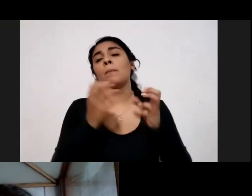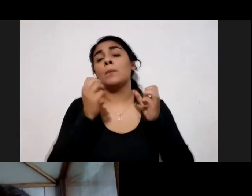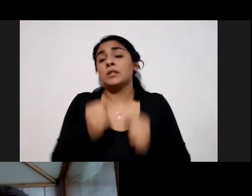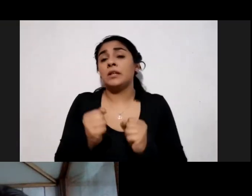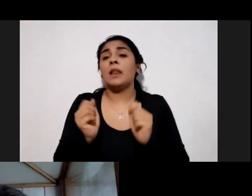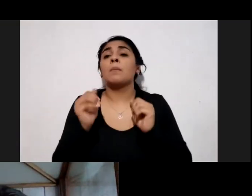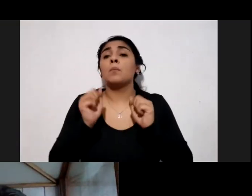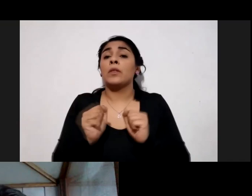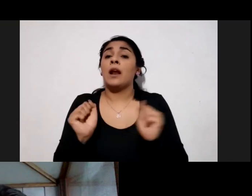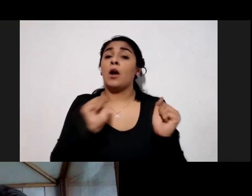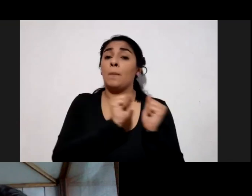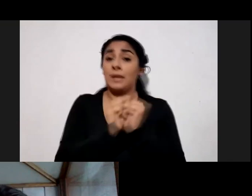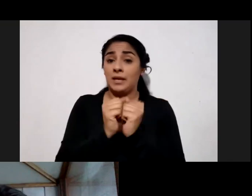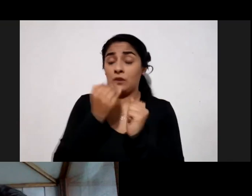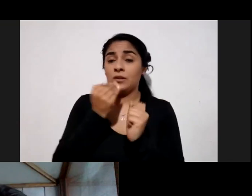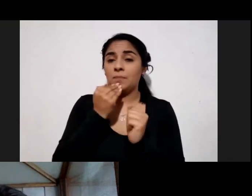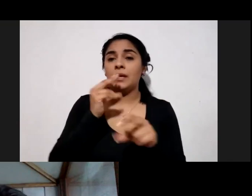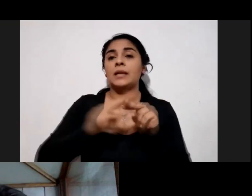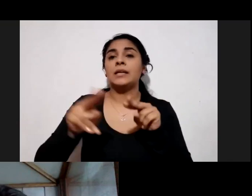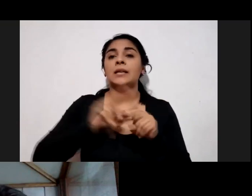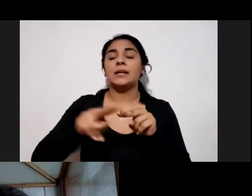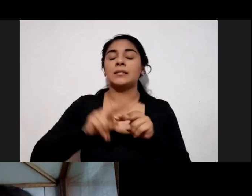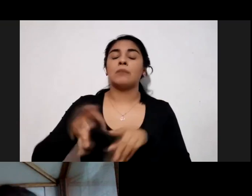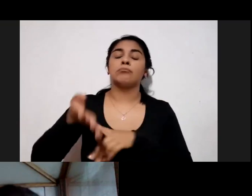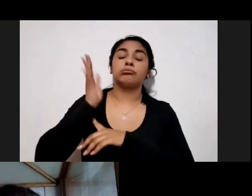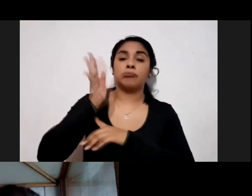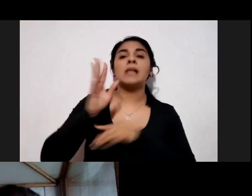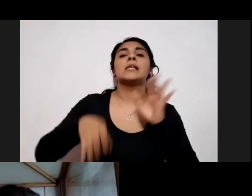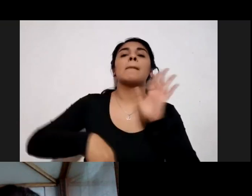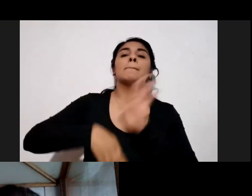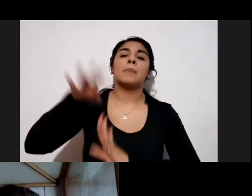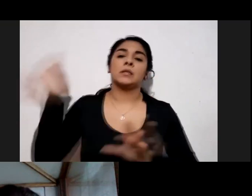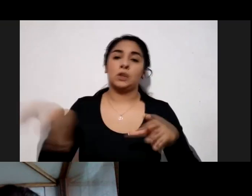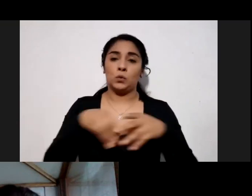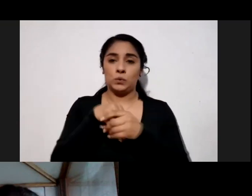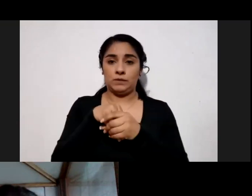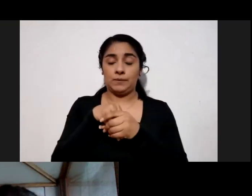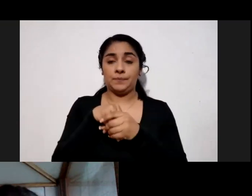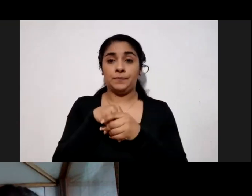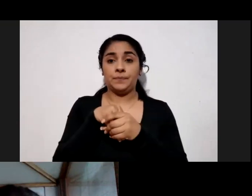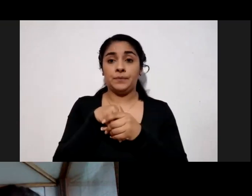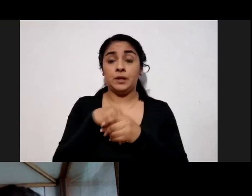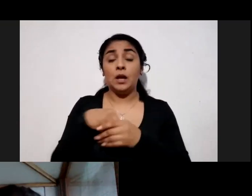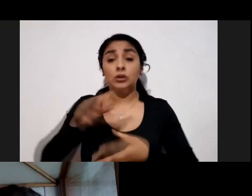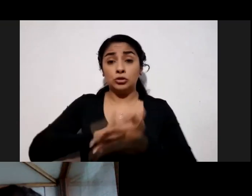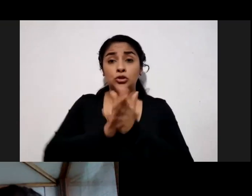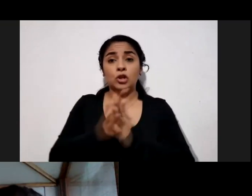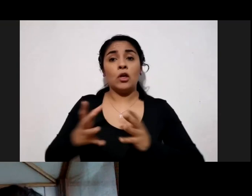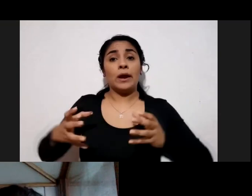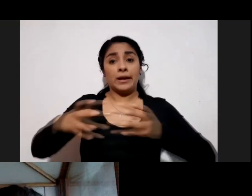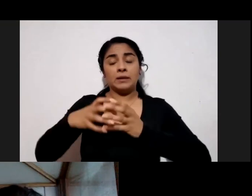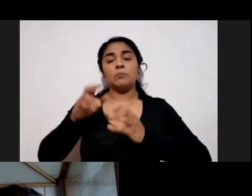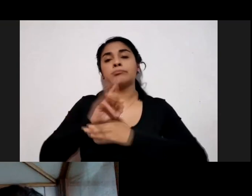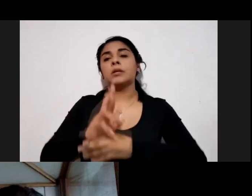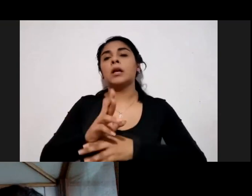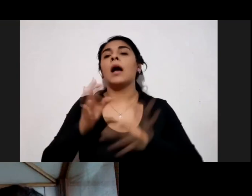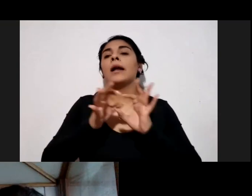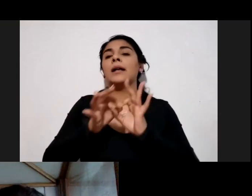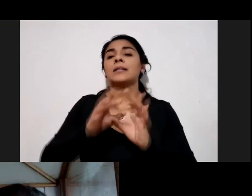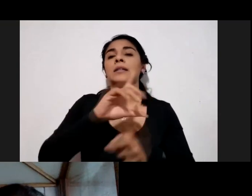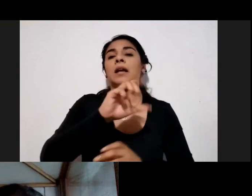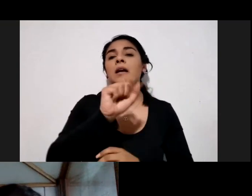también y de poder hacer esta charla un poco más inclusiva. En el nombre del equipo, agradecer también a Rocío y a